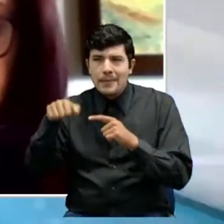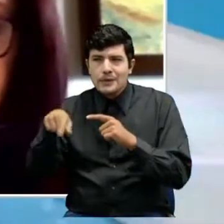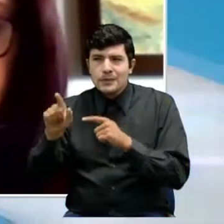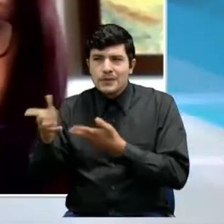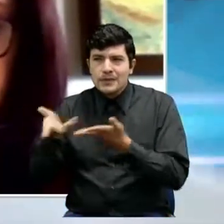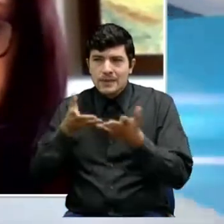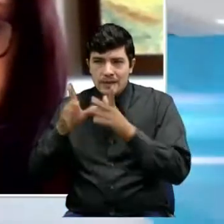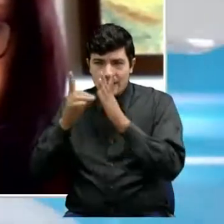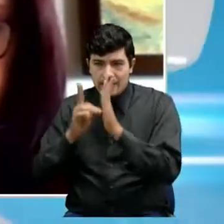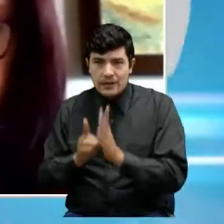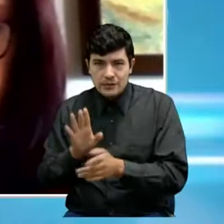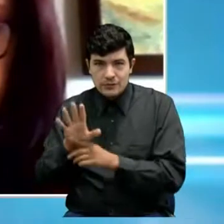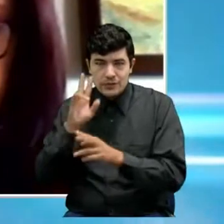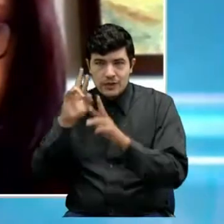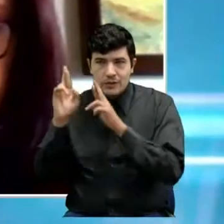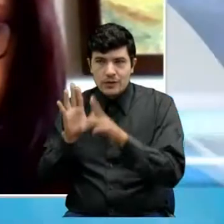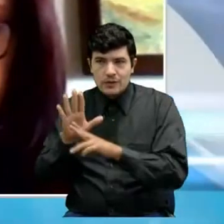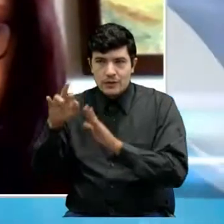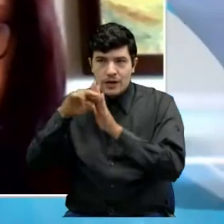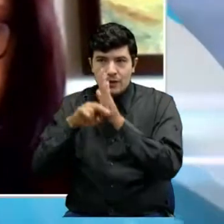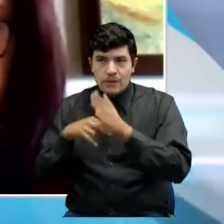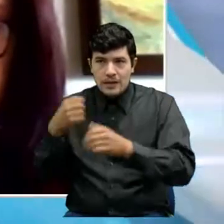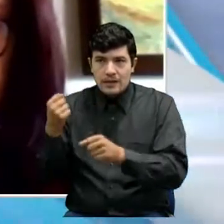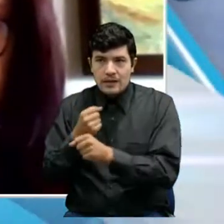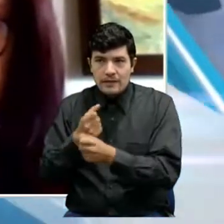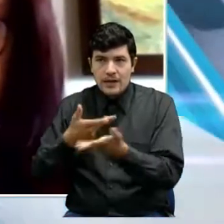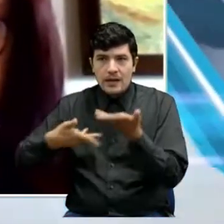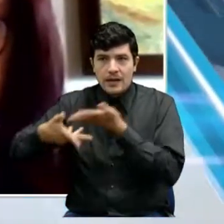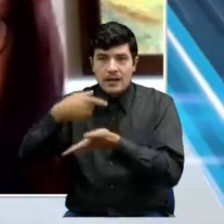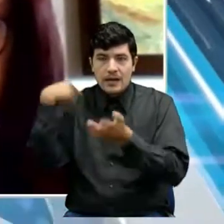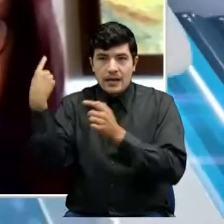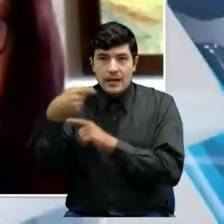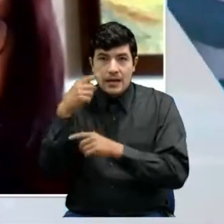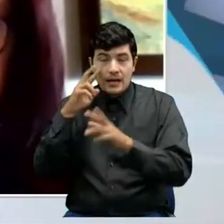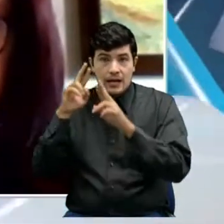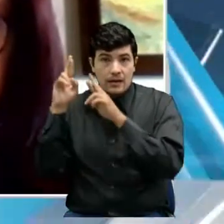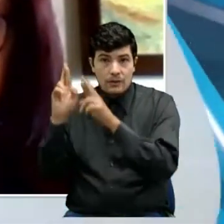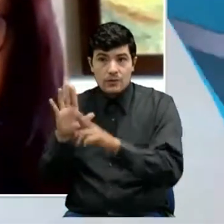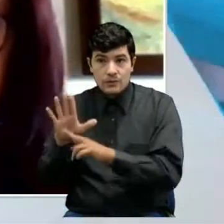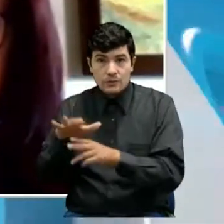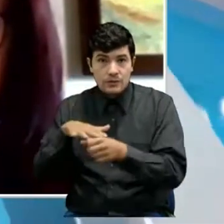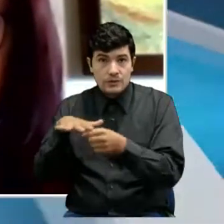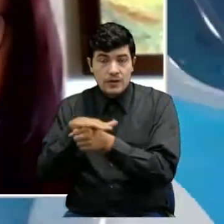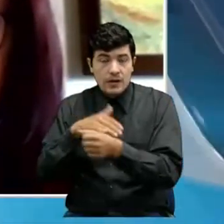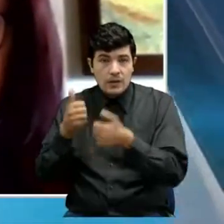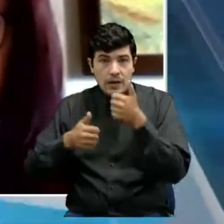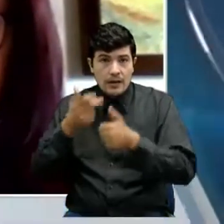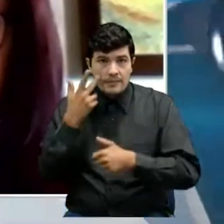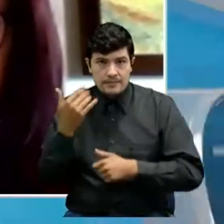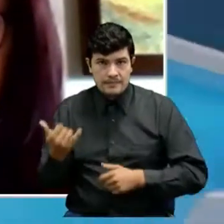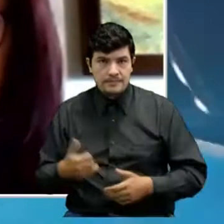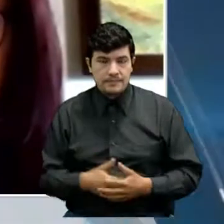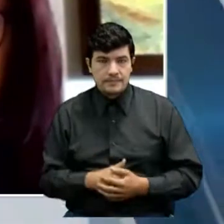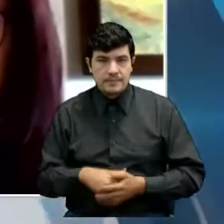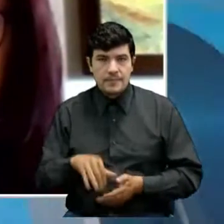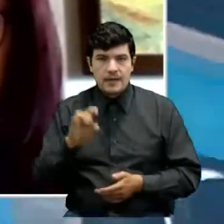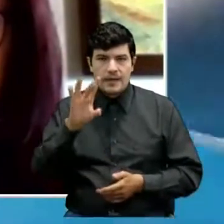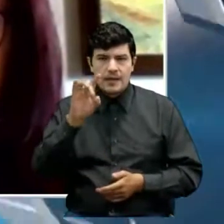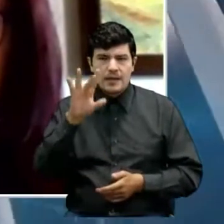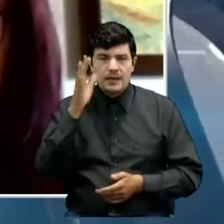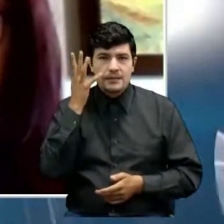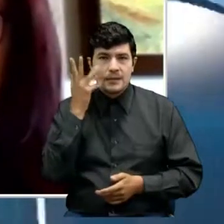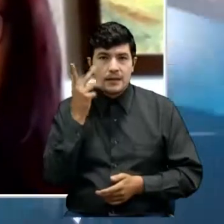definida como tal en nuestra legislación laboral y corresponde a 15 días